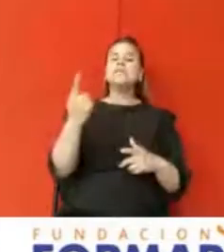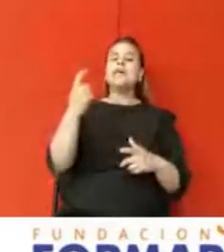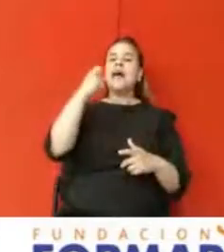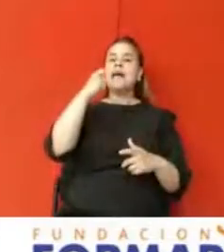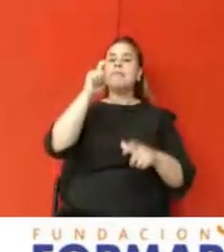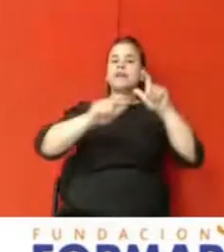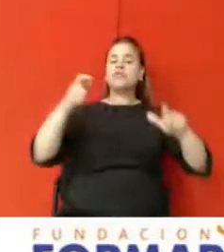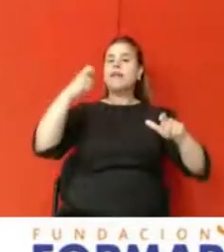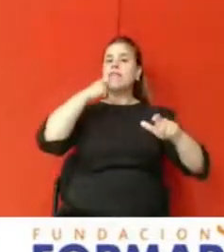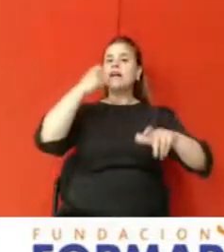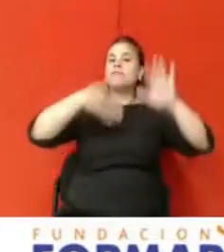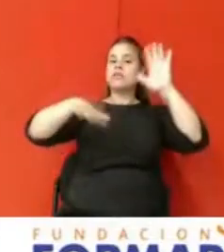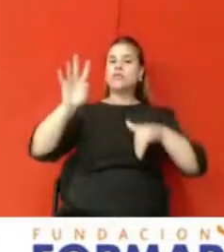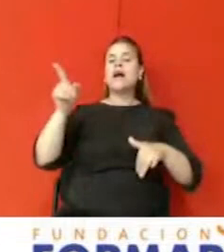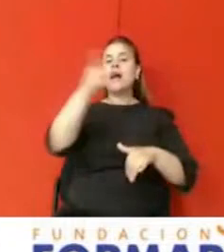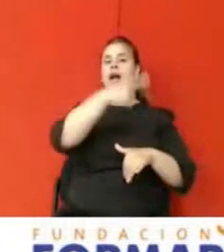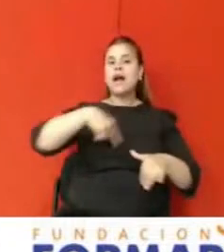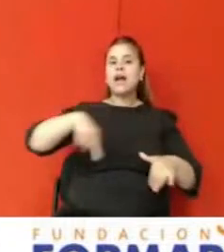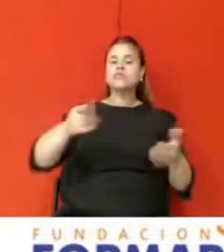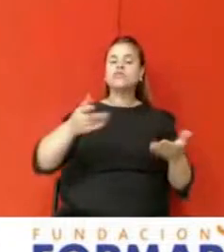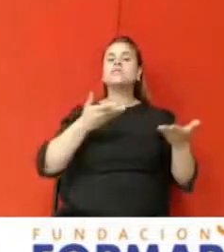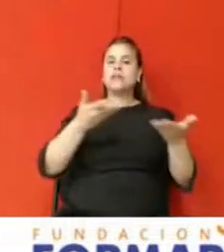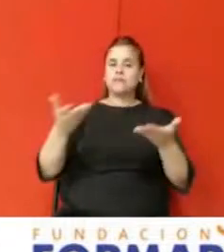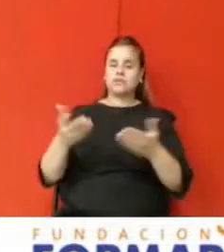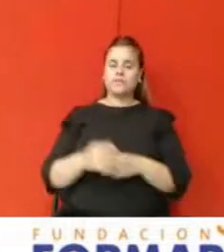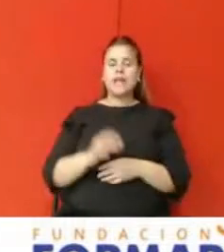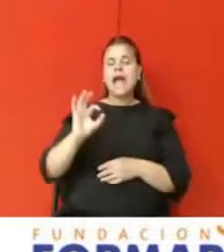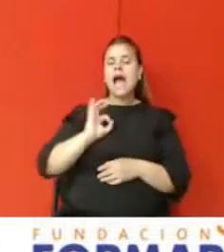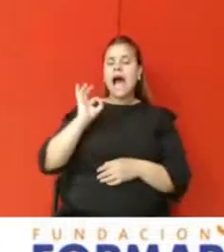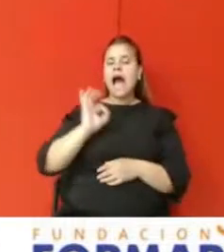es cierto que hace 10 años con un colega